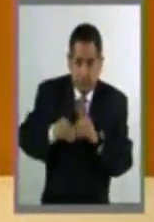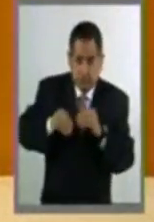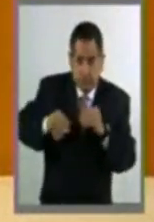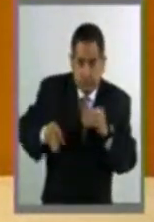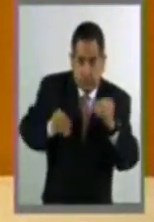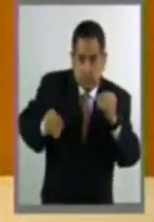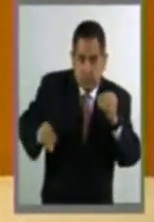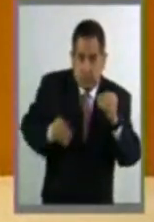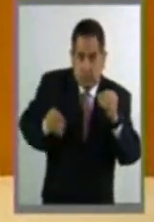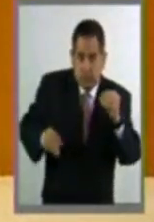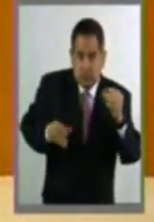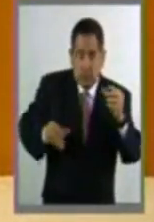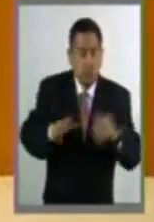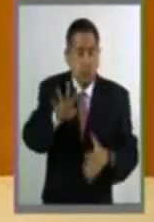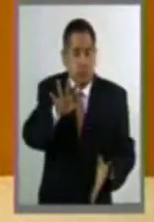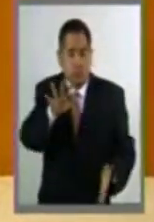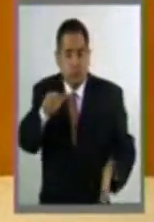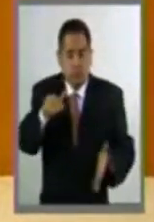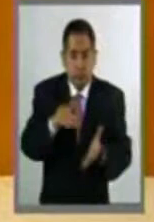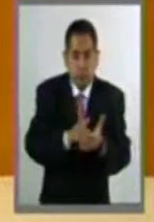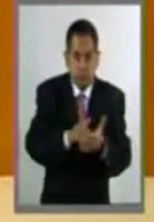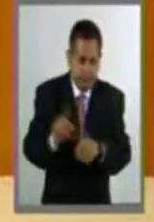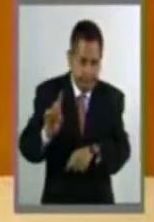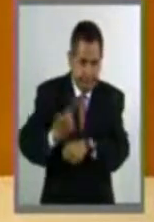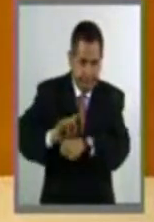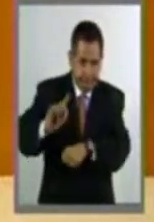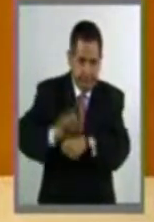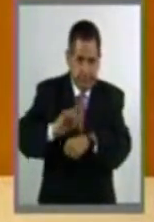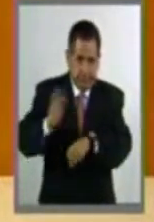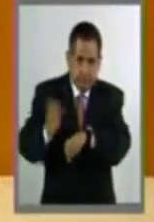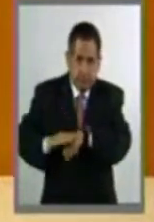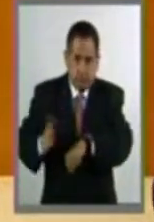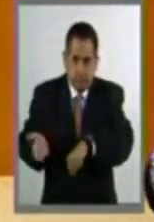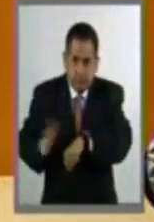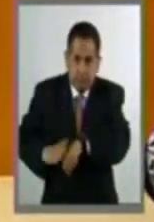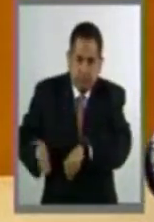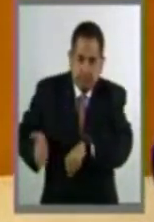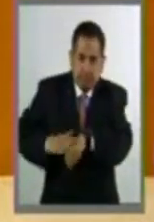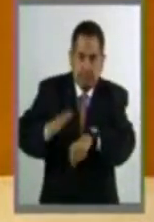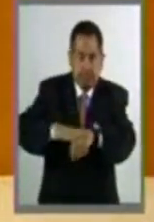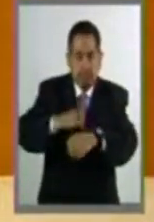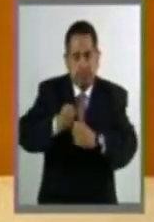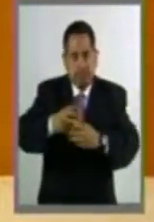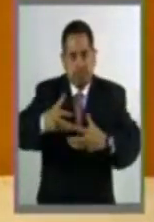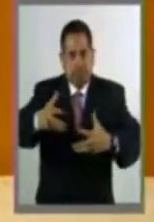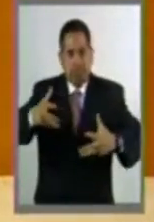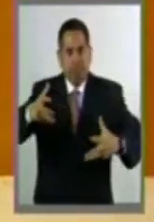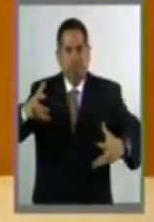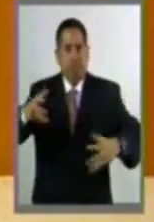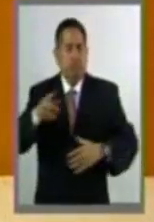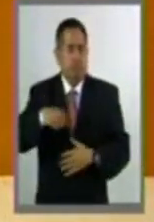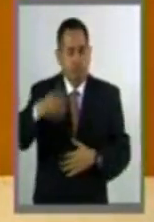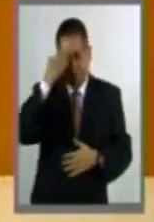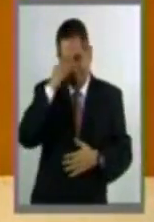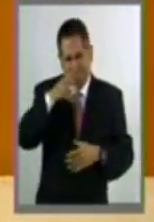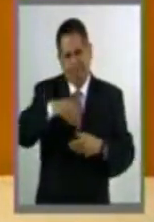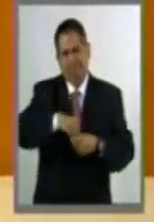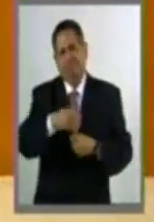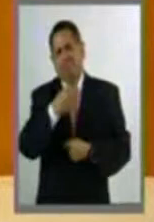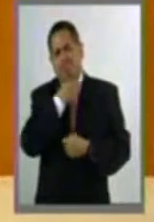vehicular 5.000 unidades todos los días. Las consecuencias las conocemos todos: